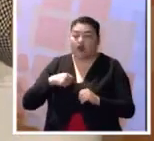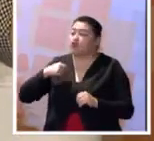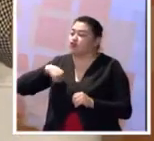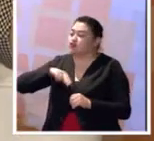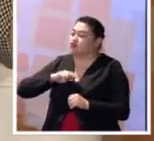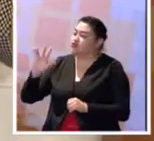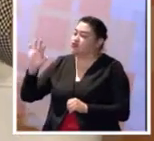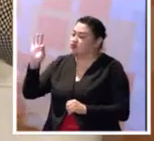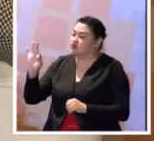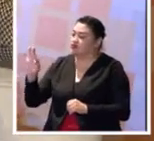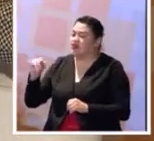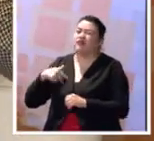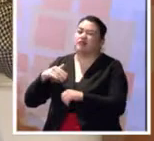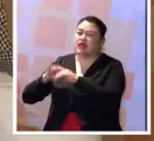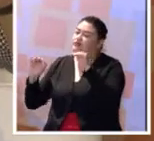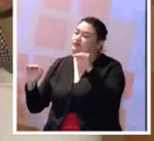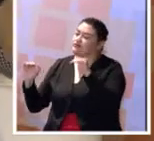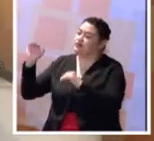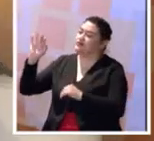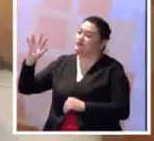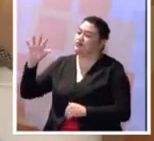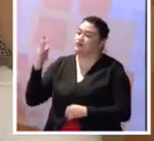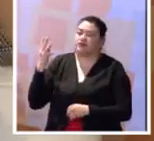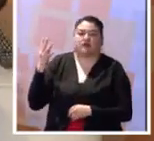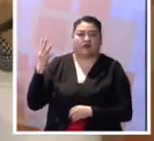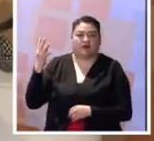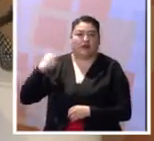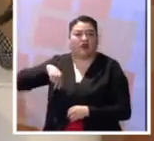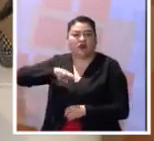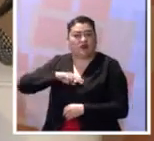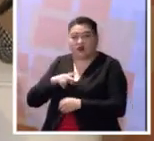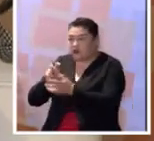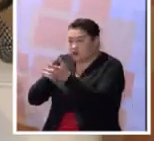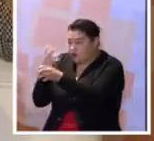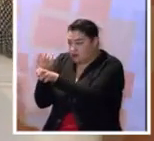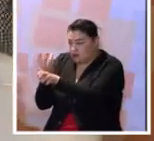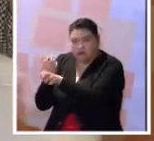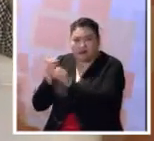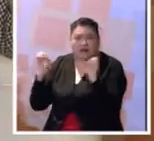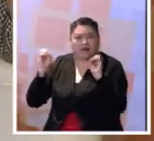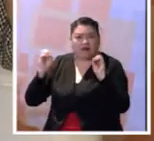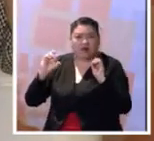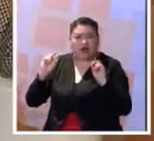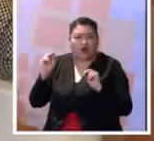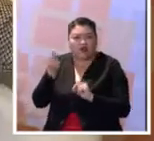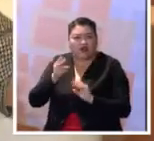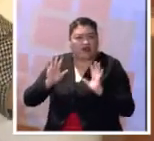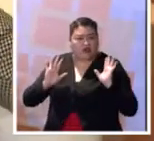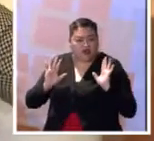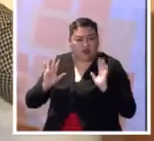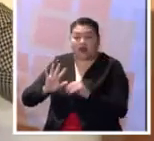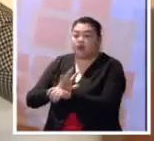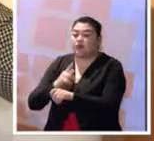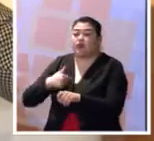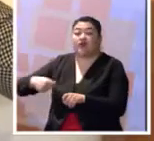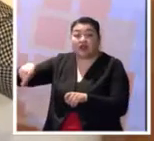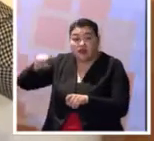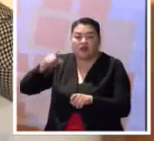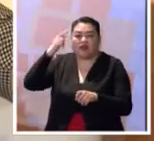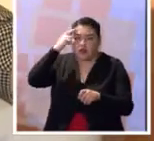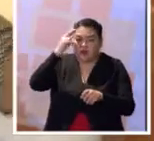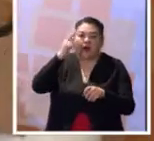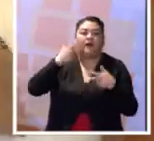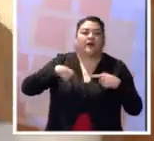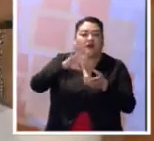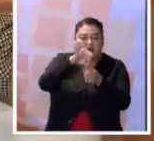50. No, no fue necesario un ajuste de paridad, porque al correr el procedimiento de asignación de